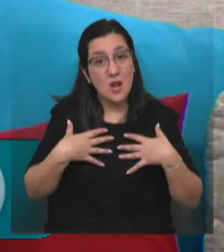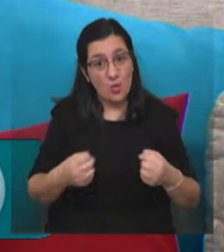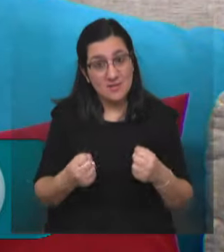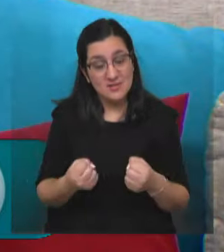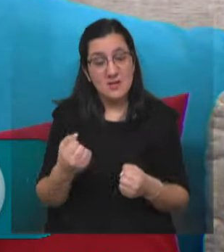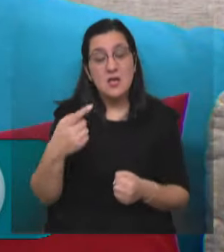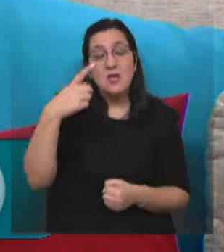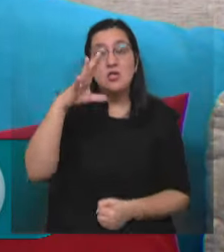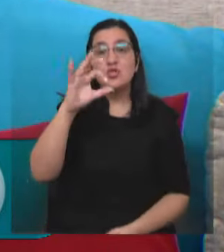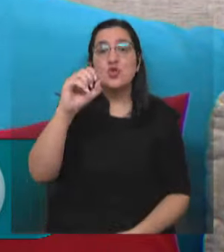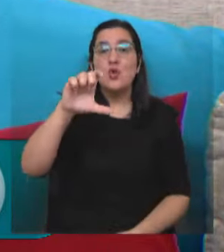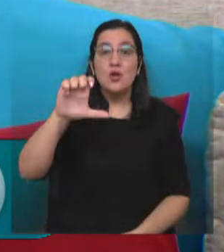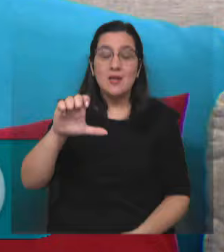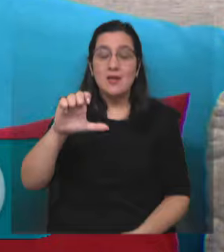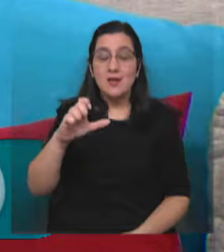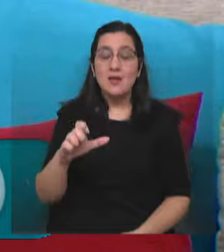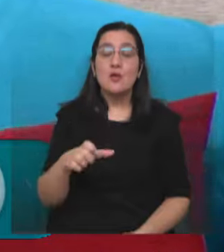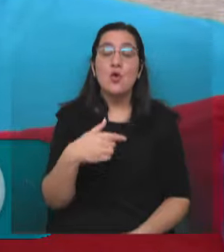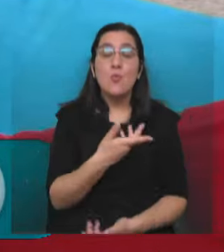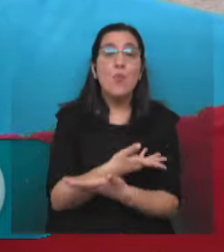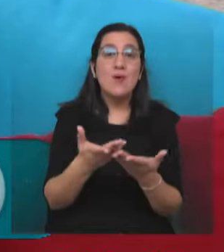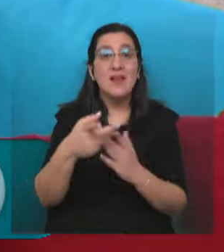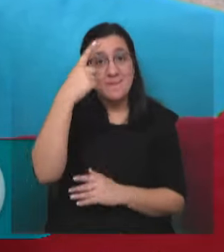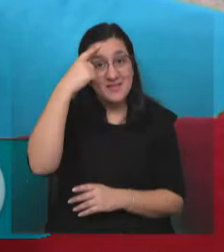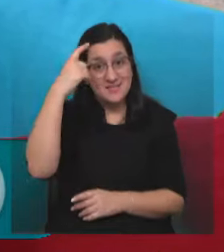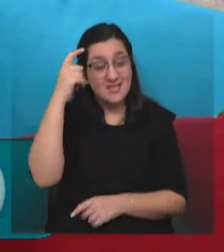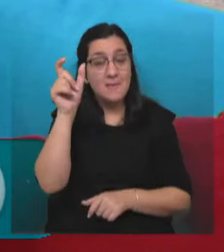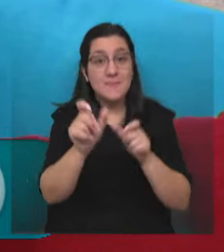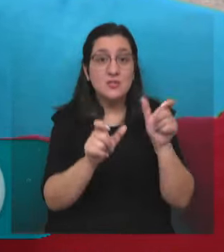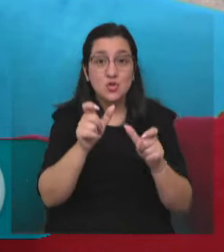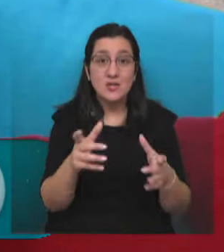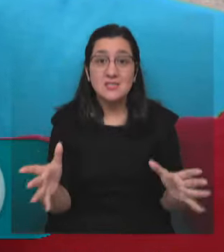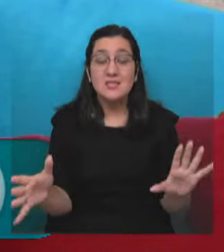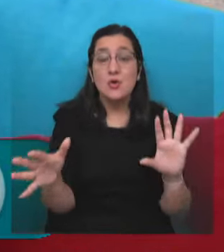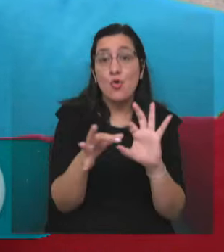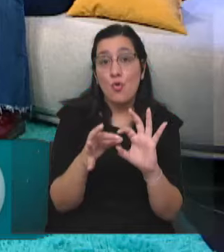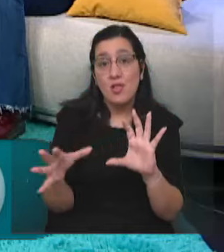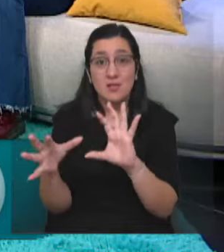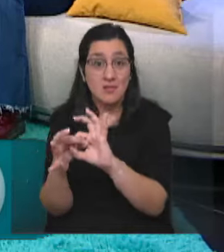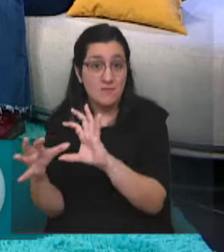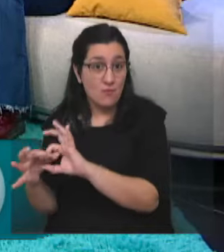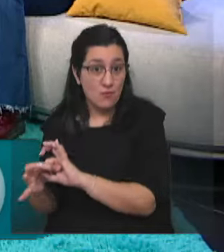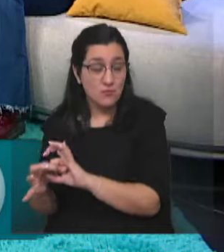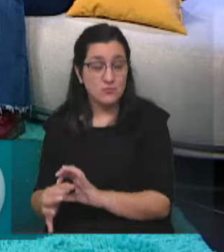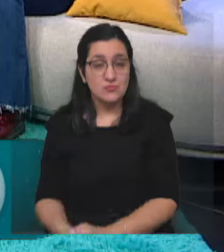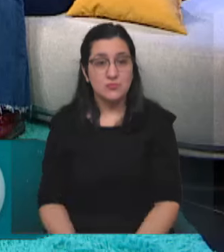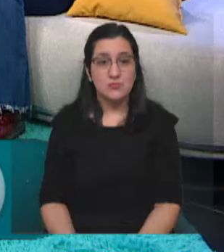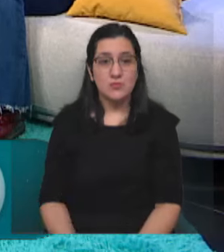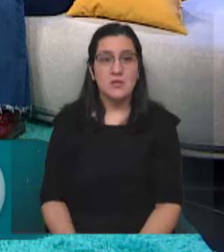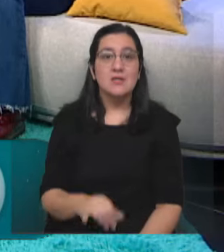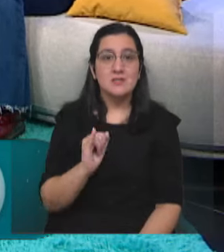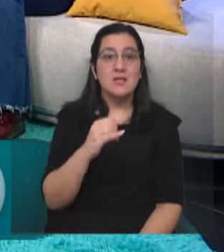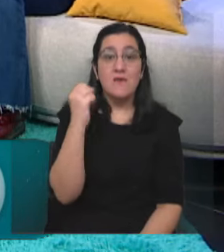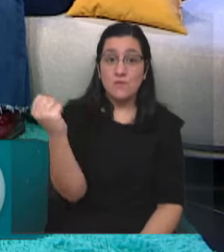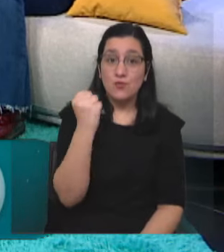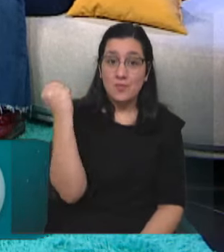de gente que se interrelaciona, porque uno no puede imaginar nada de esto desde un punto de vista individual, ¿no? Claro, claro. Es